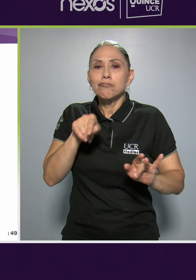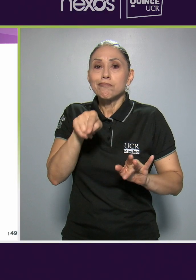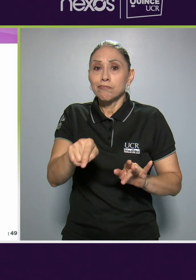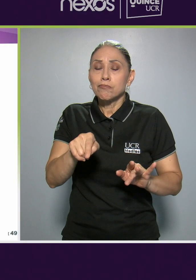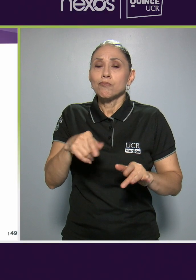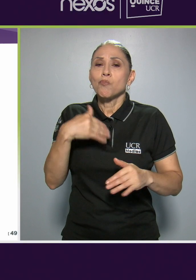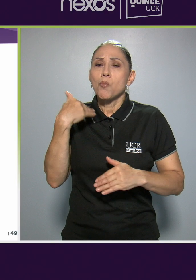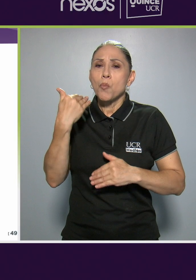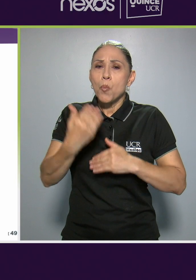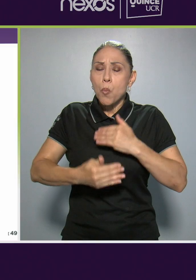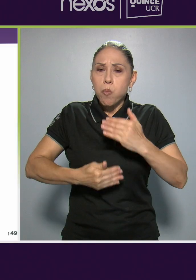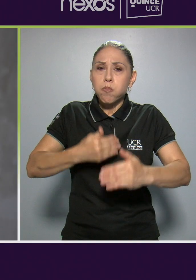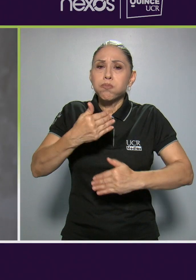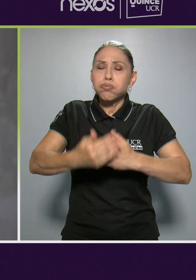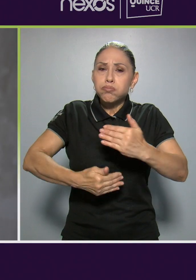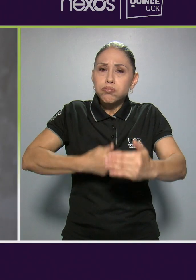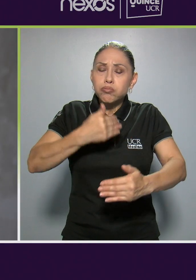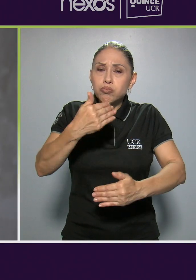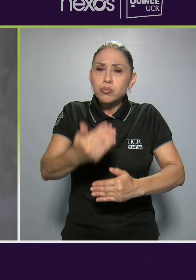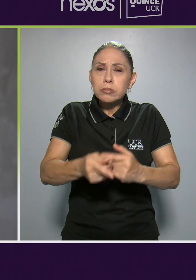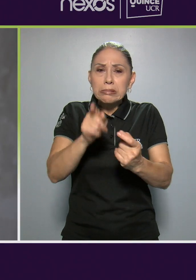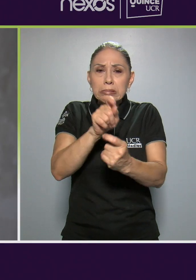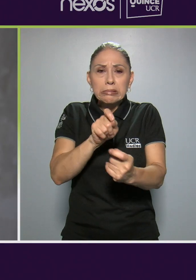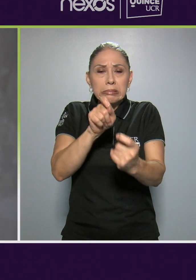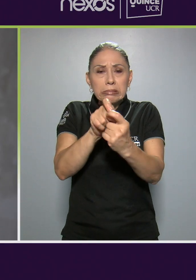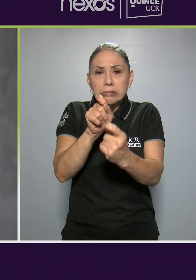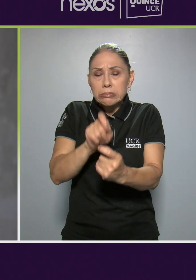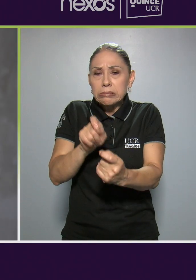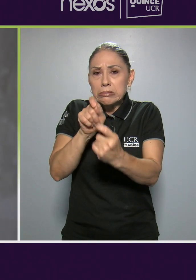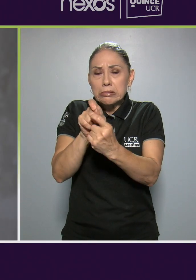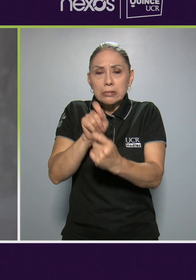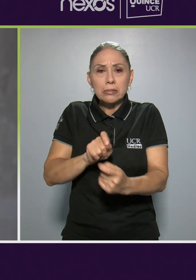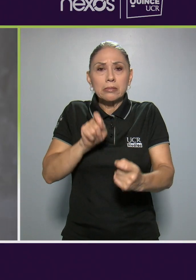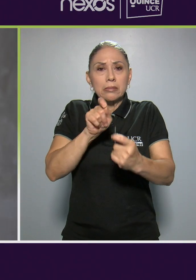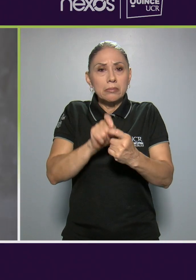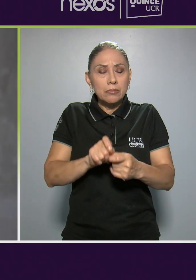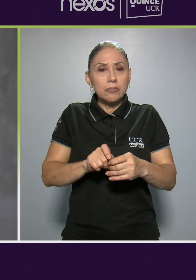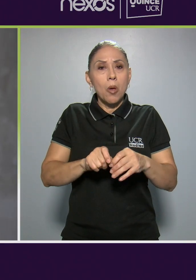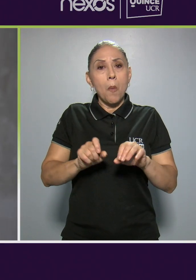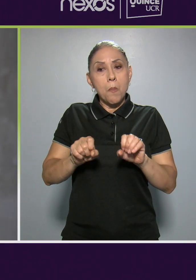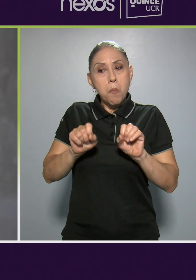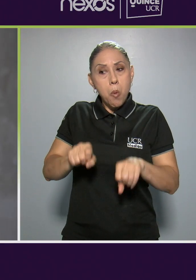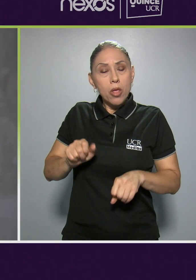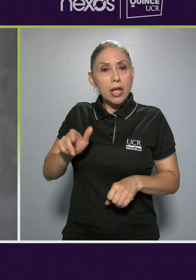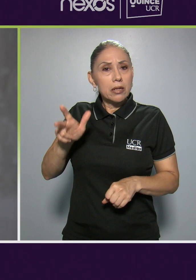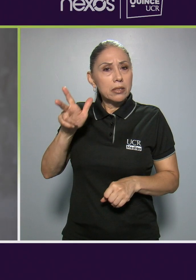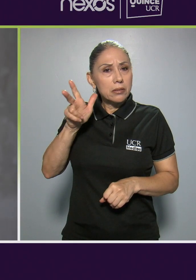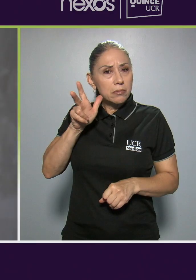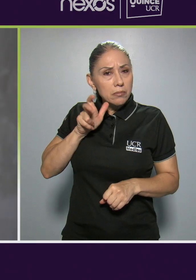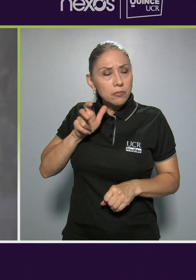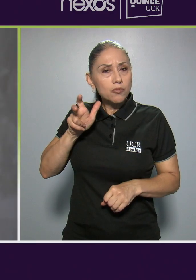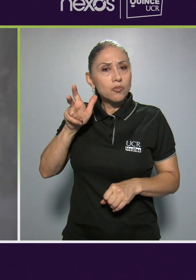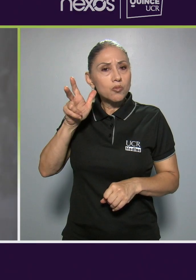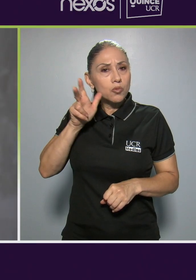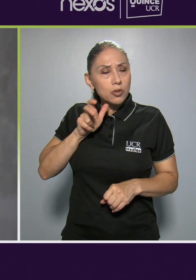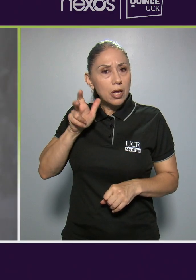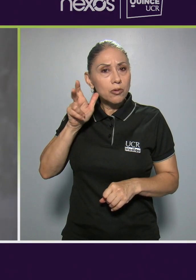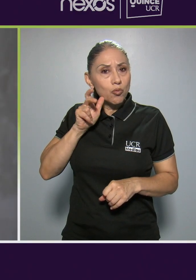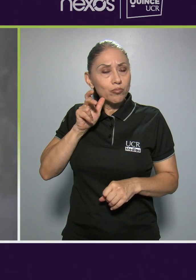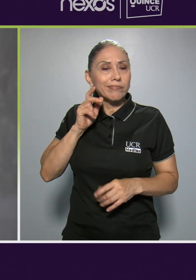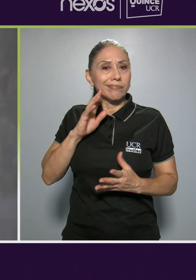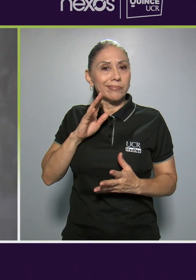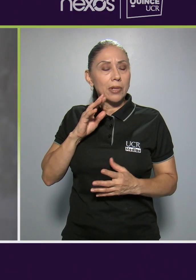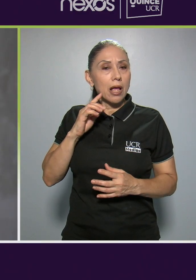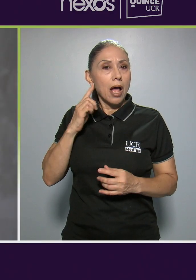pues bastante detallado en términos de poder ir escuchando por un audífono